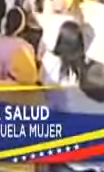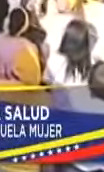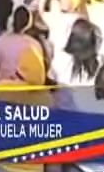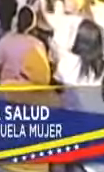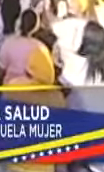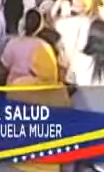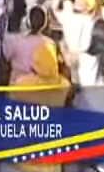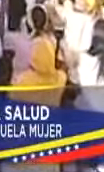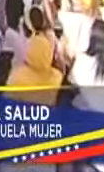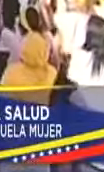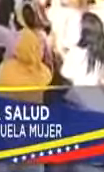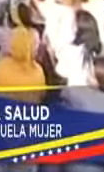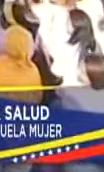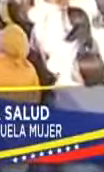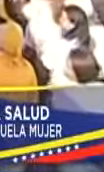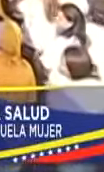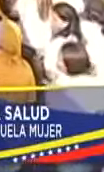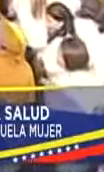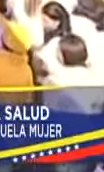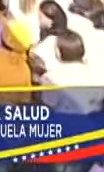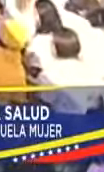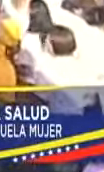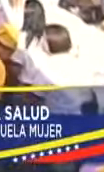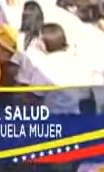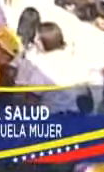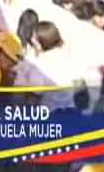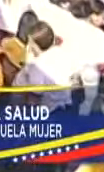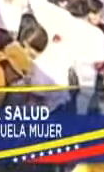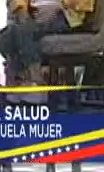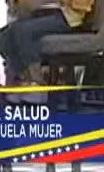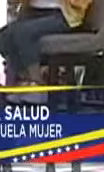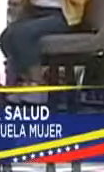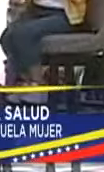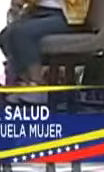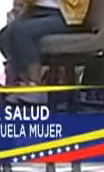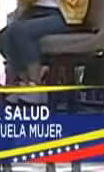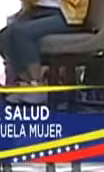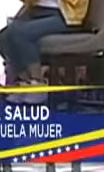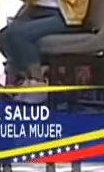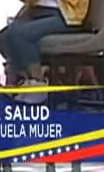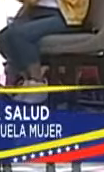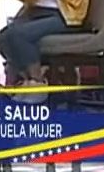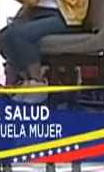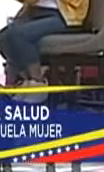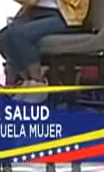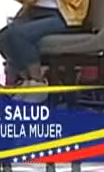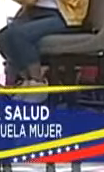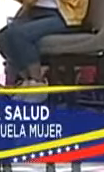4 PG, 4 parranda y gaita.